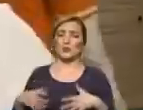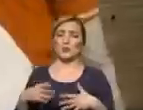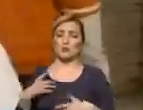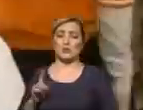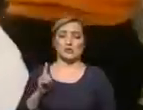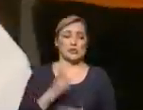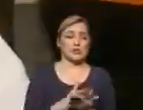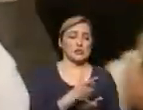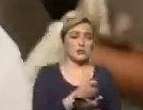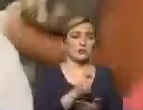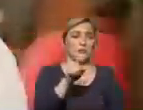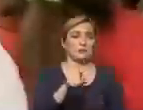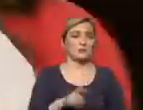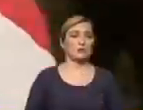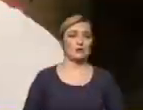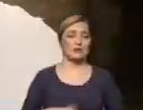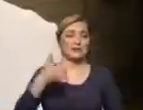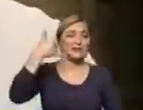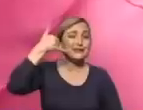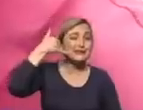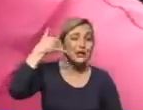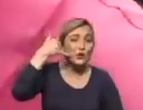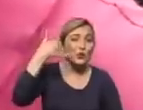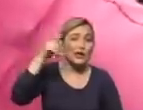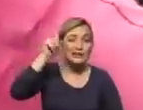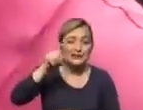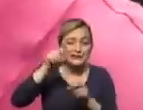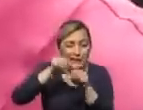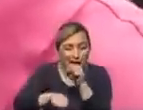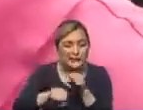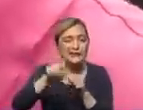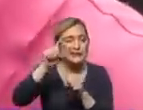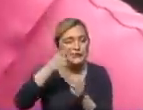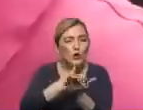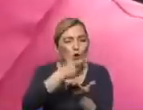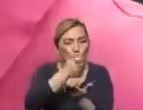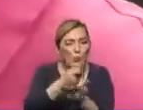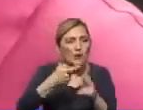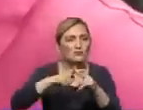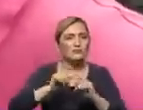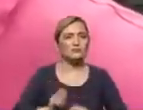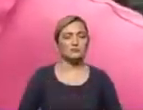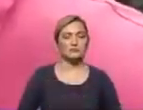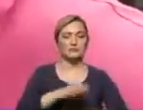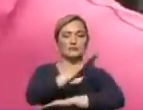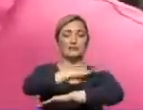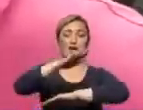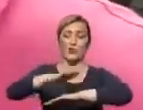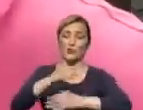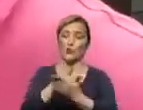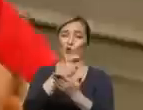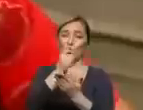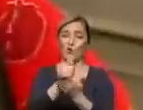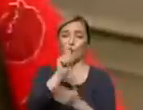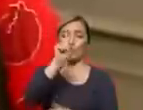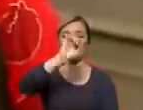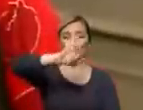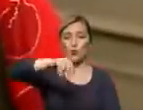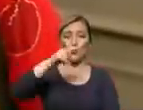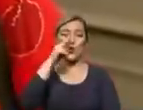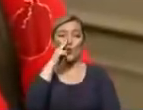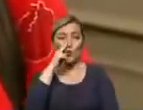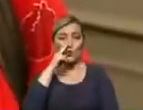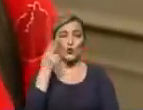necesario. Salí a buscar unos repuestos para mi celular que no tenía. Un alacto para los alumnos que ya van a ingresar este 1 de junio. Las clases virtuales. Salí a comprar